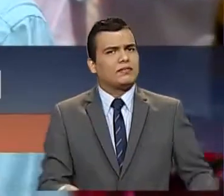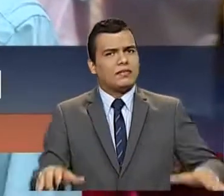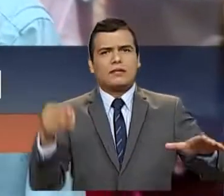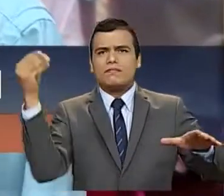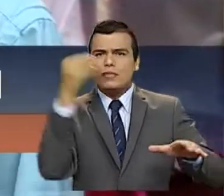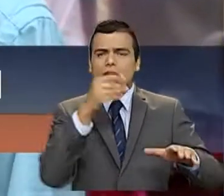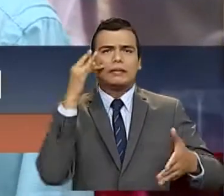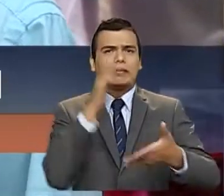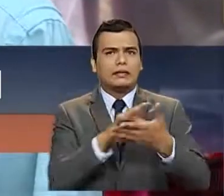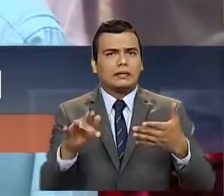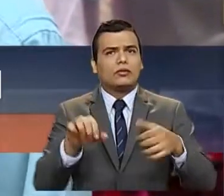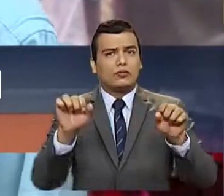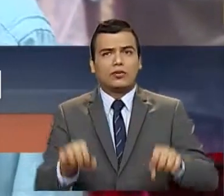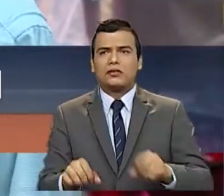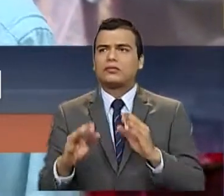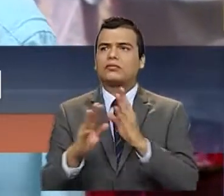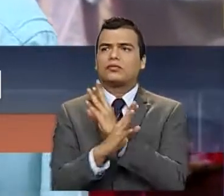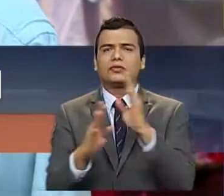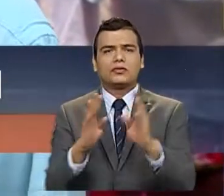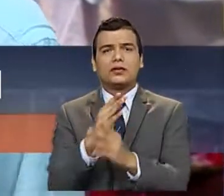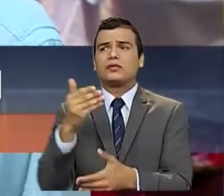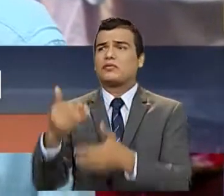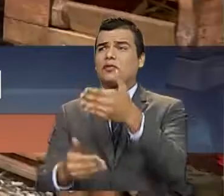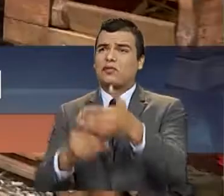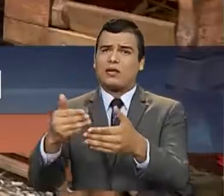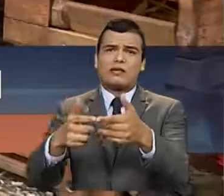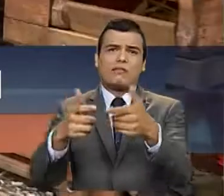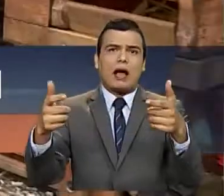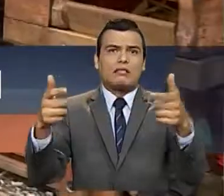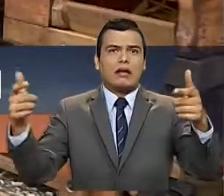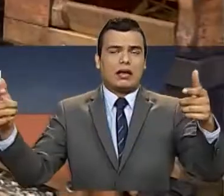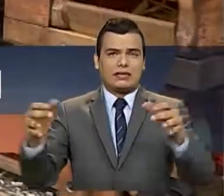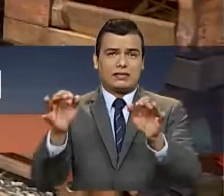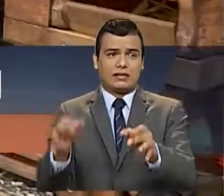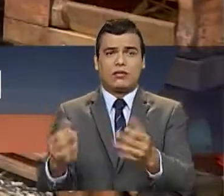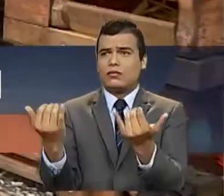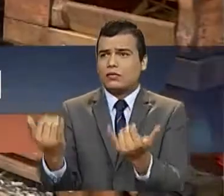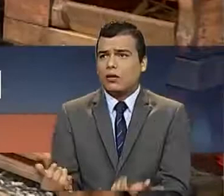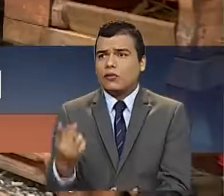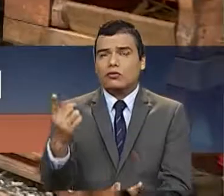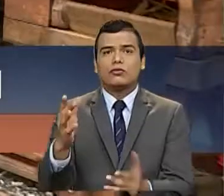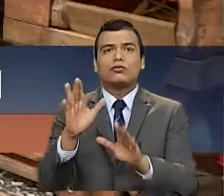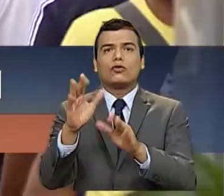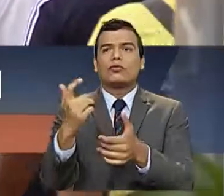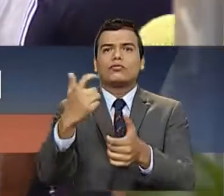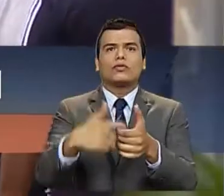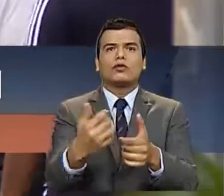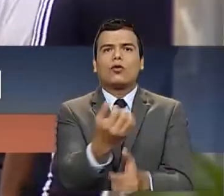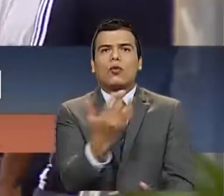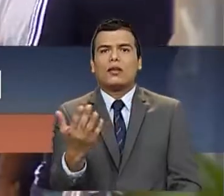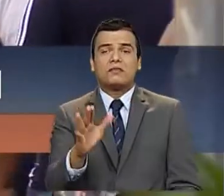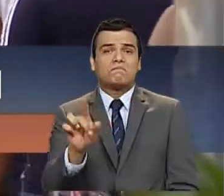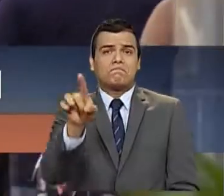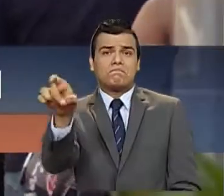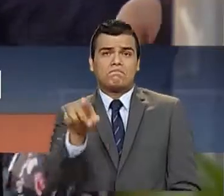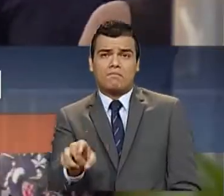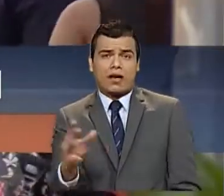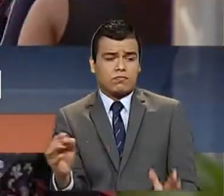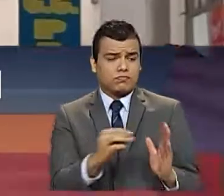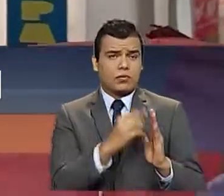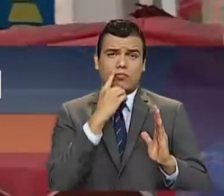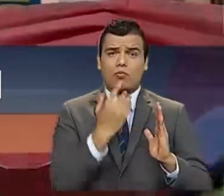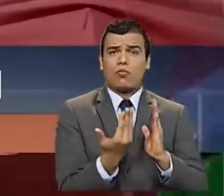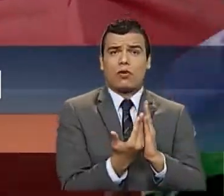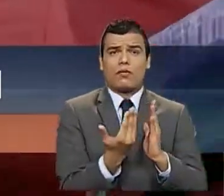pueda transitar y a medida que esto va progresando más gente todavía. Aunque actualmente no hay registro de cuántos vendedores informales hay ocupando